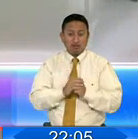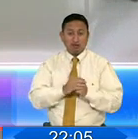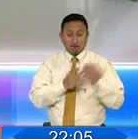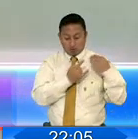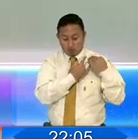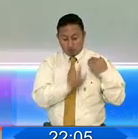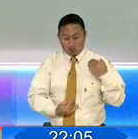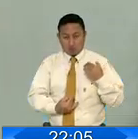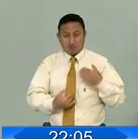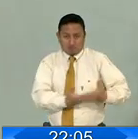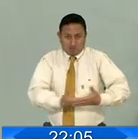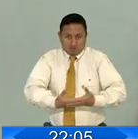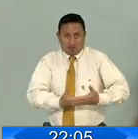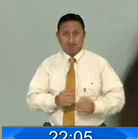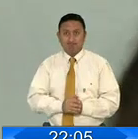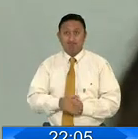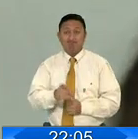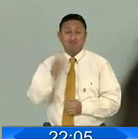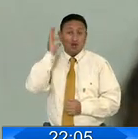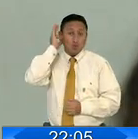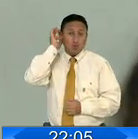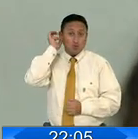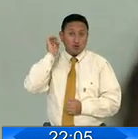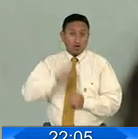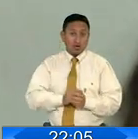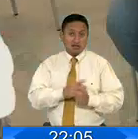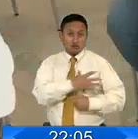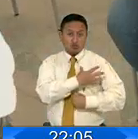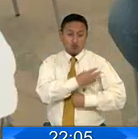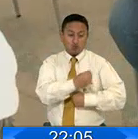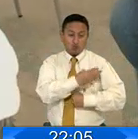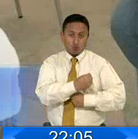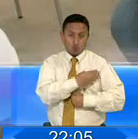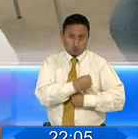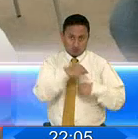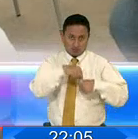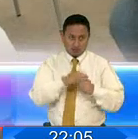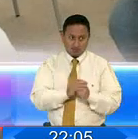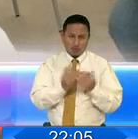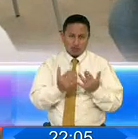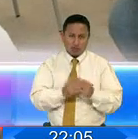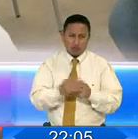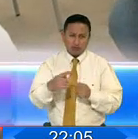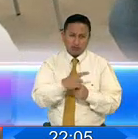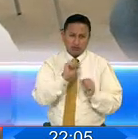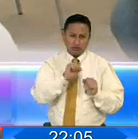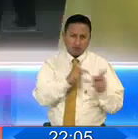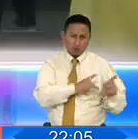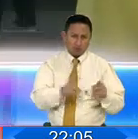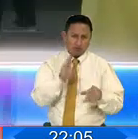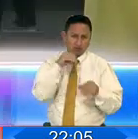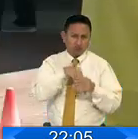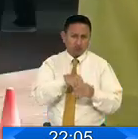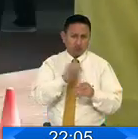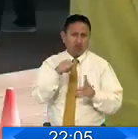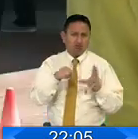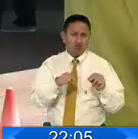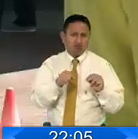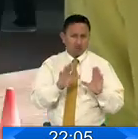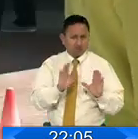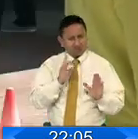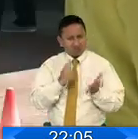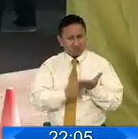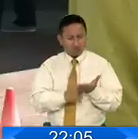a su bebé. En el caso de las mujeres en periodo de lactancia, aún se está analizando su inclusión en el proceso,